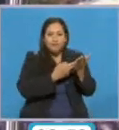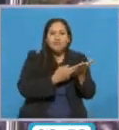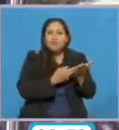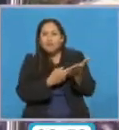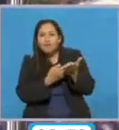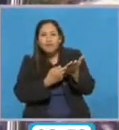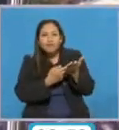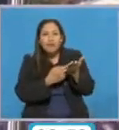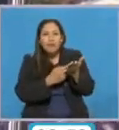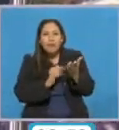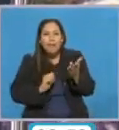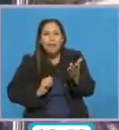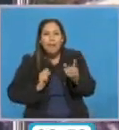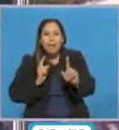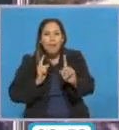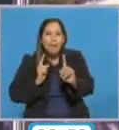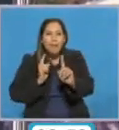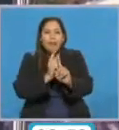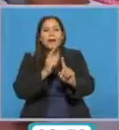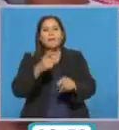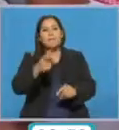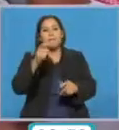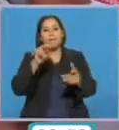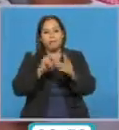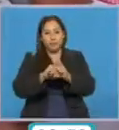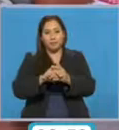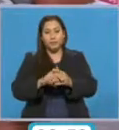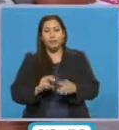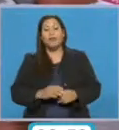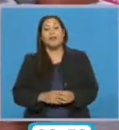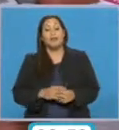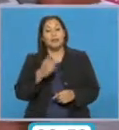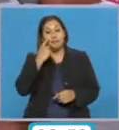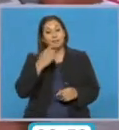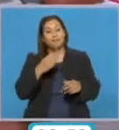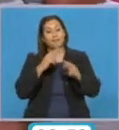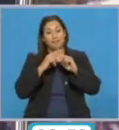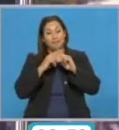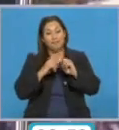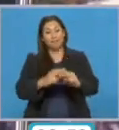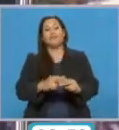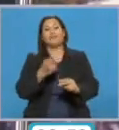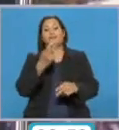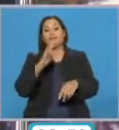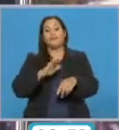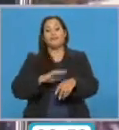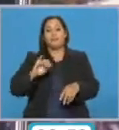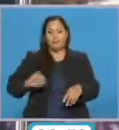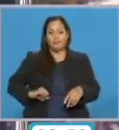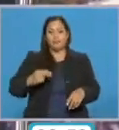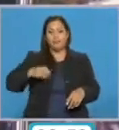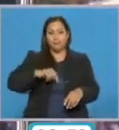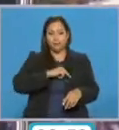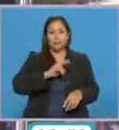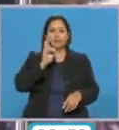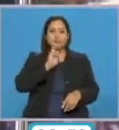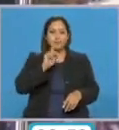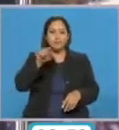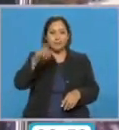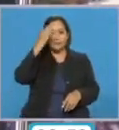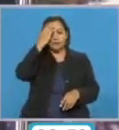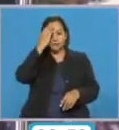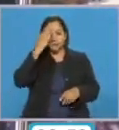pudo acercar y pues lo mató, ¿no? Entonces, fíjense cómo tiene toda una trayectoria, y esta es la parte más interesante que debemos de conocer de